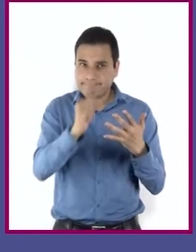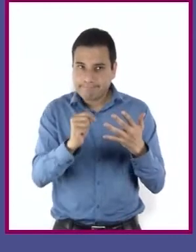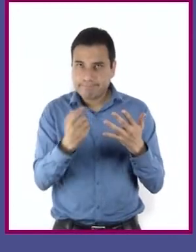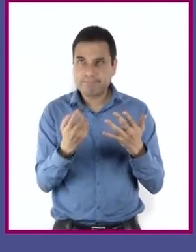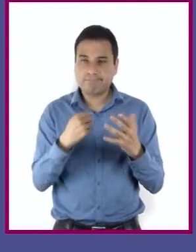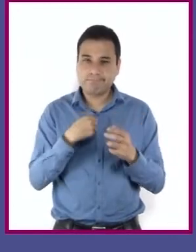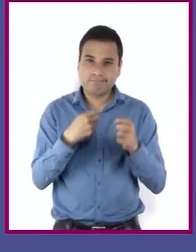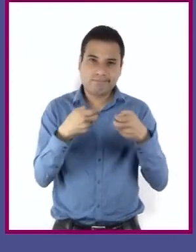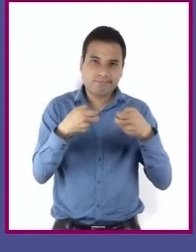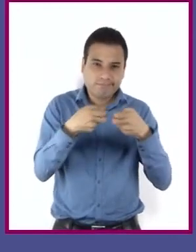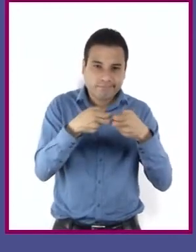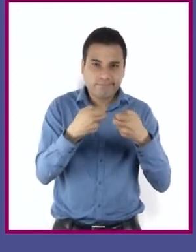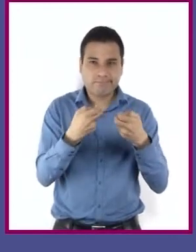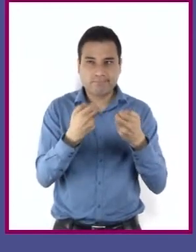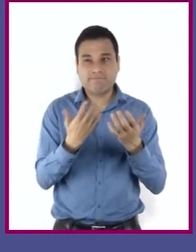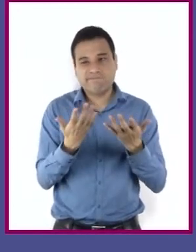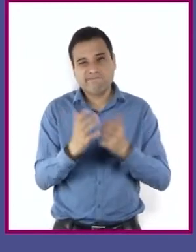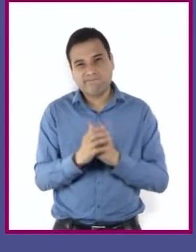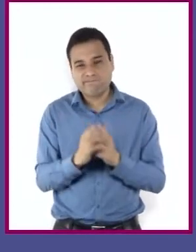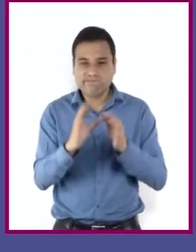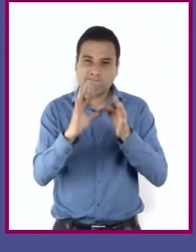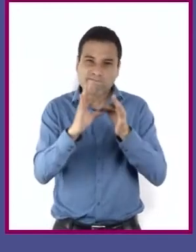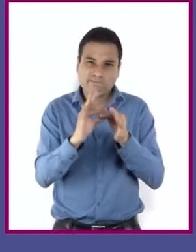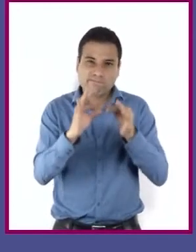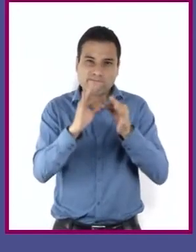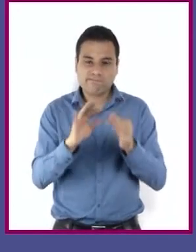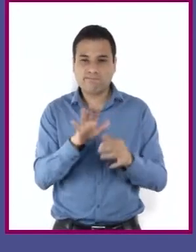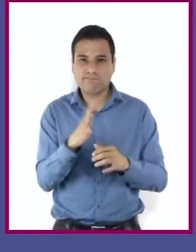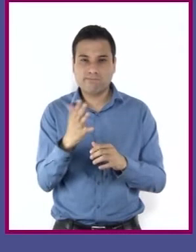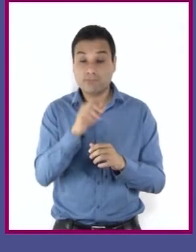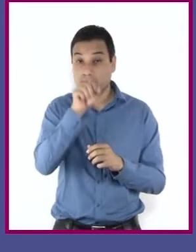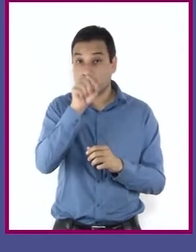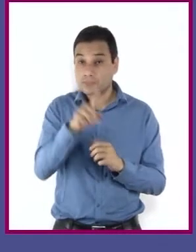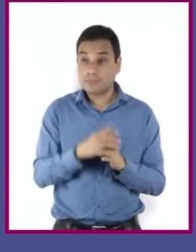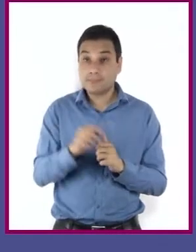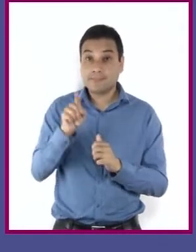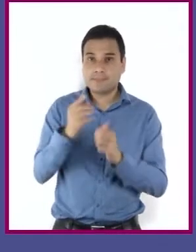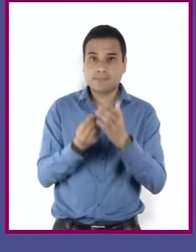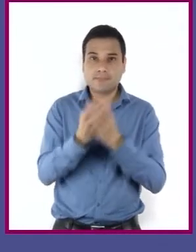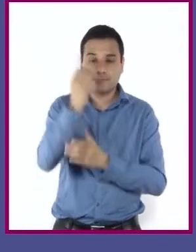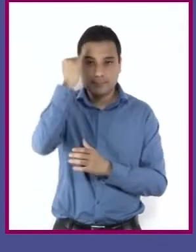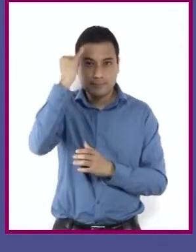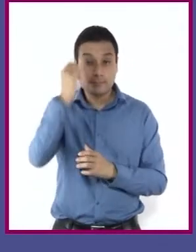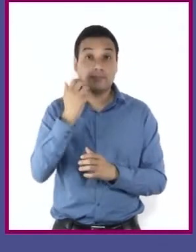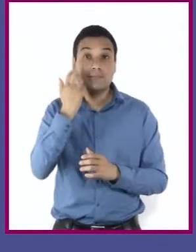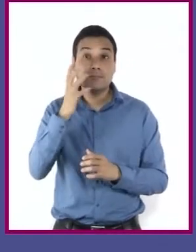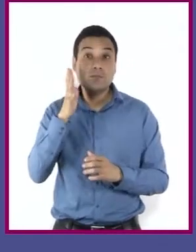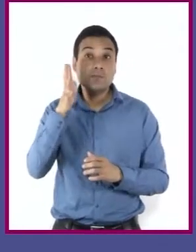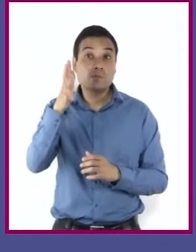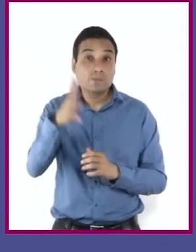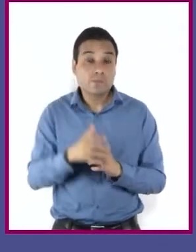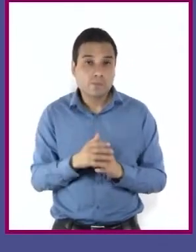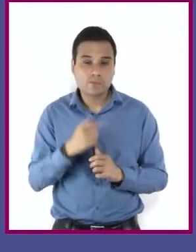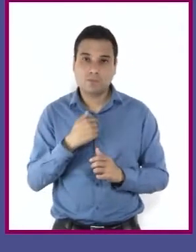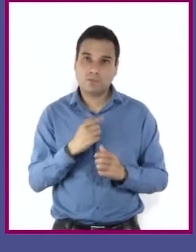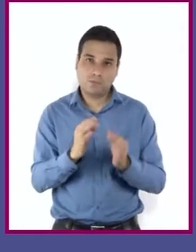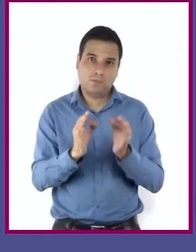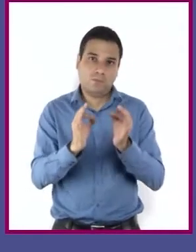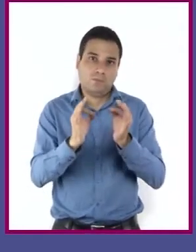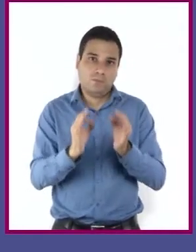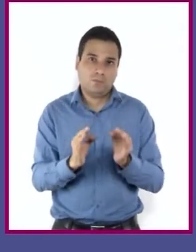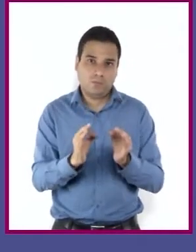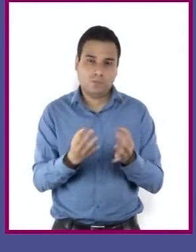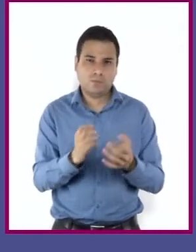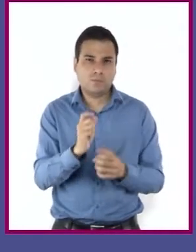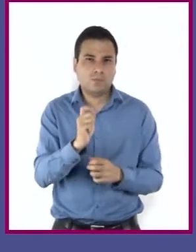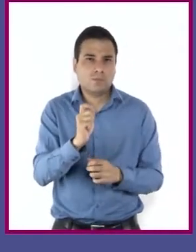flaquear en algunos criterios. También contempla buscar estrategias para que en el futuro no le pase lo mismo. Es